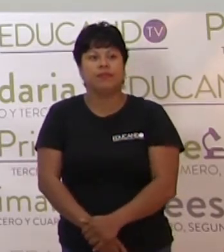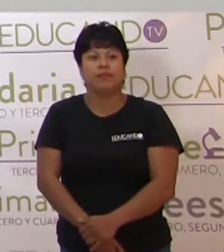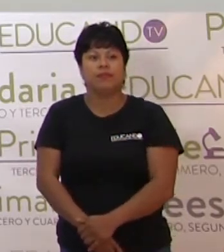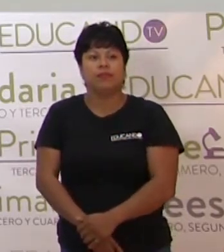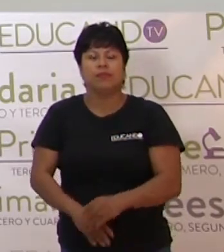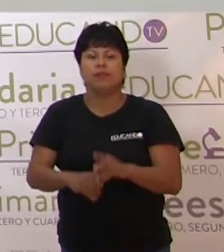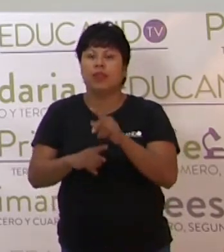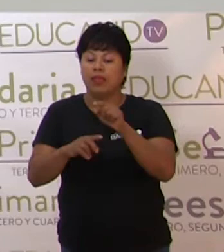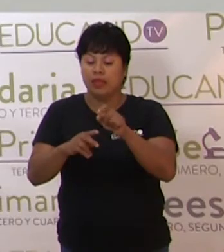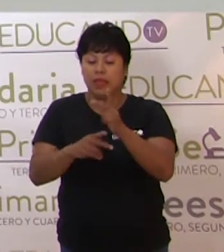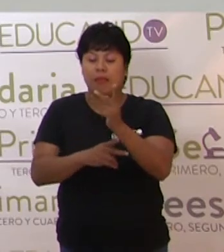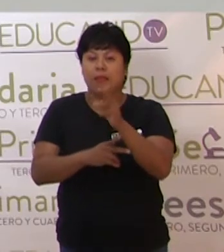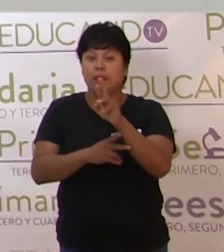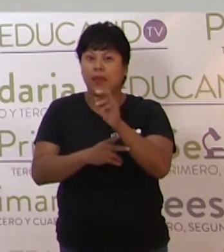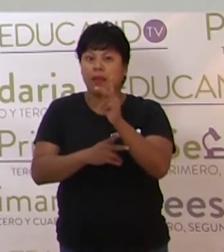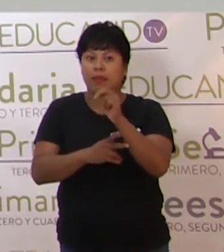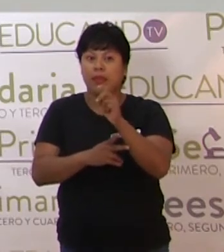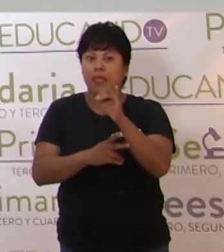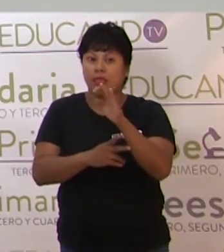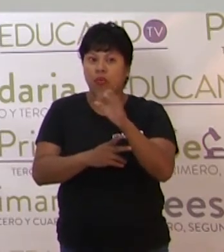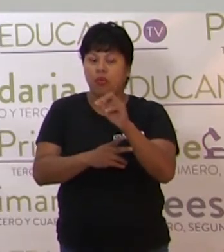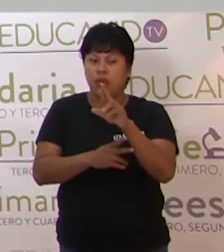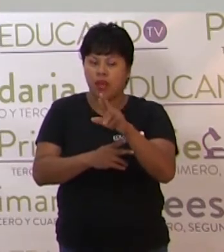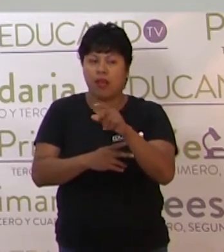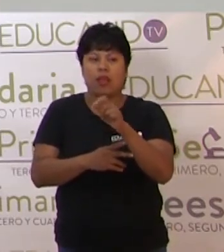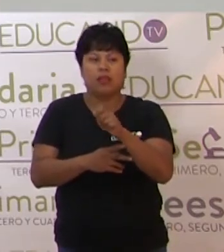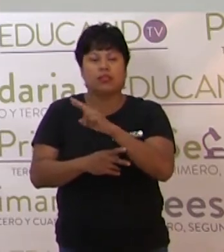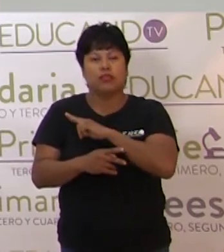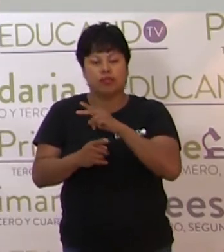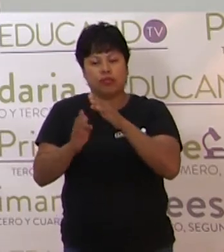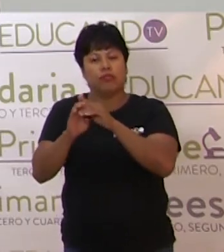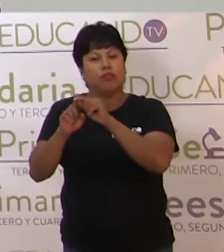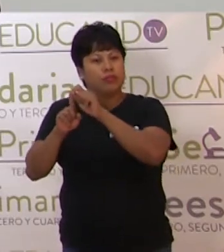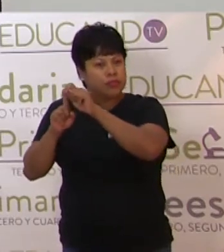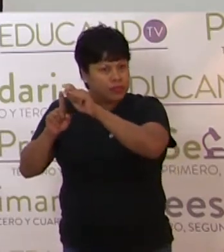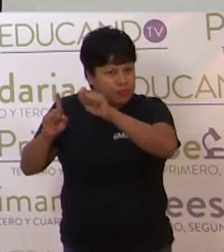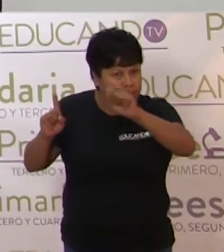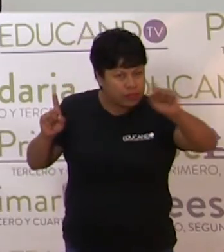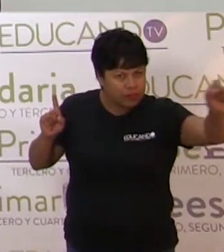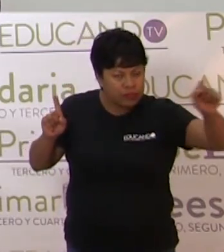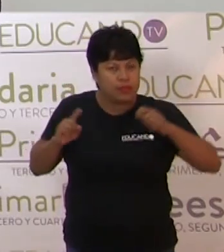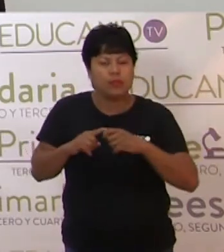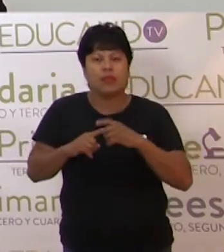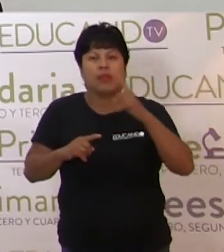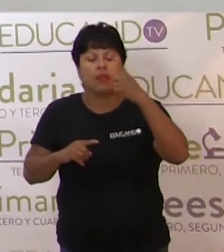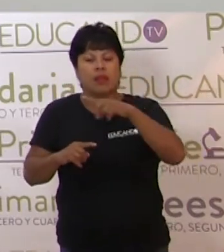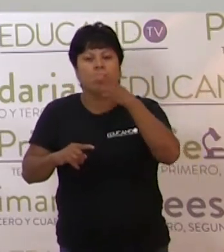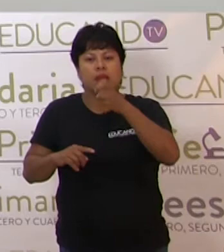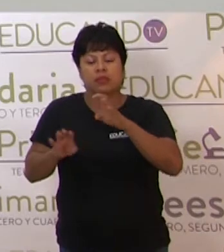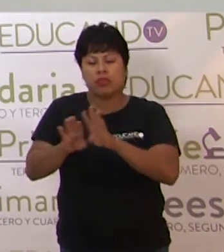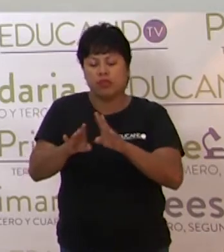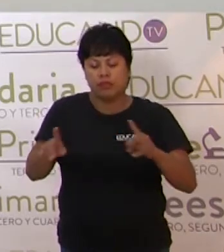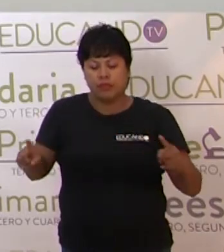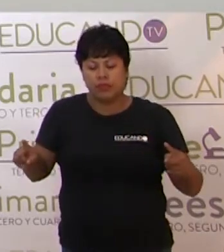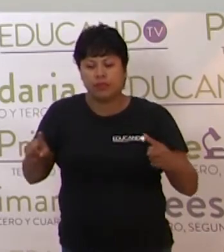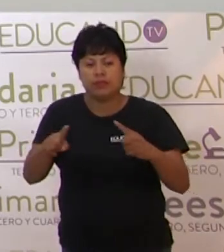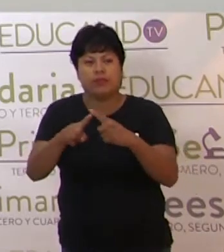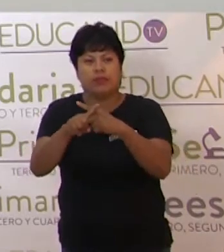perpendicular y obviamente vamos a prolongar para que se intersecta